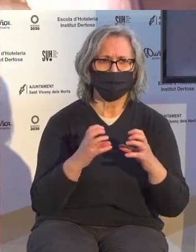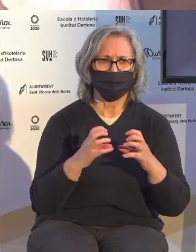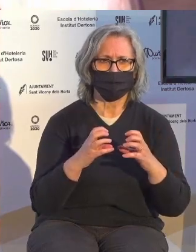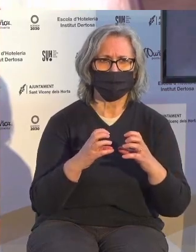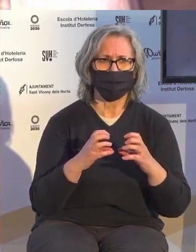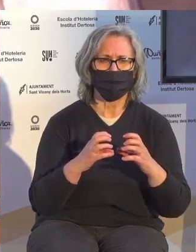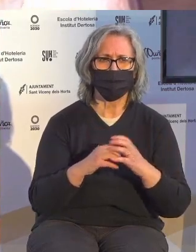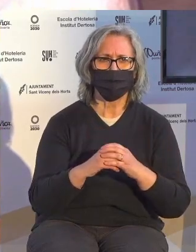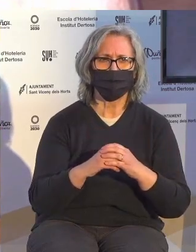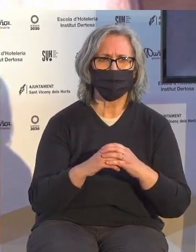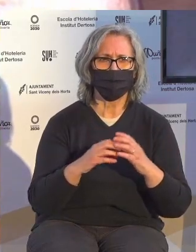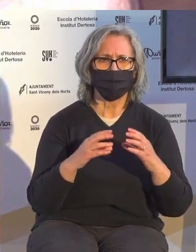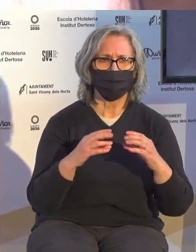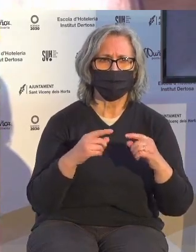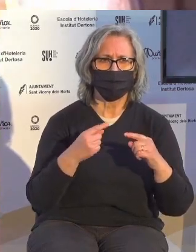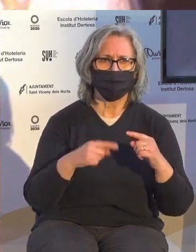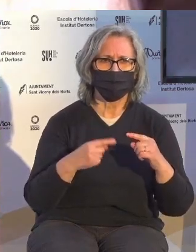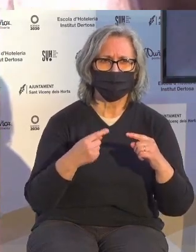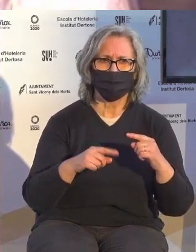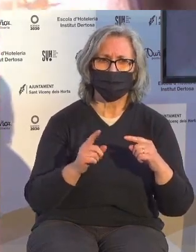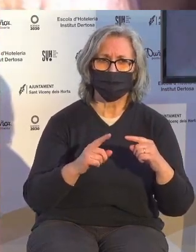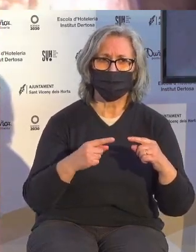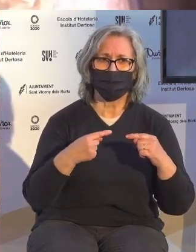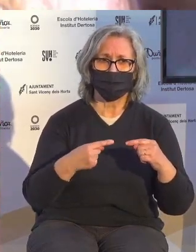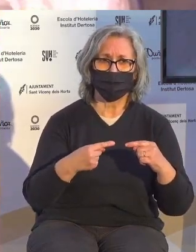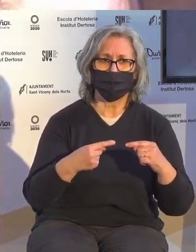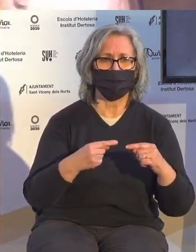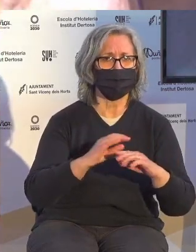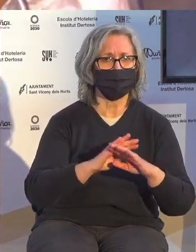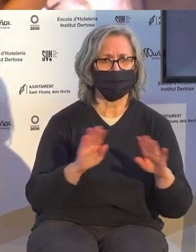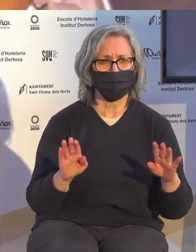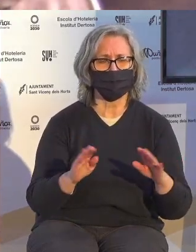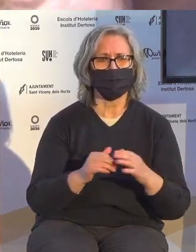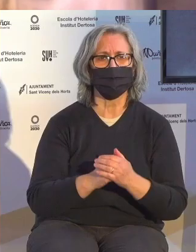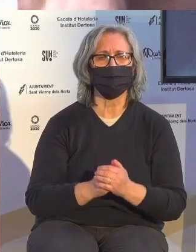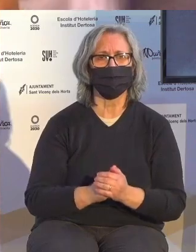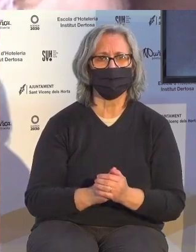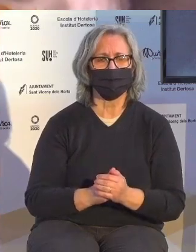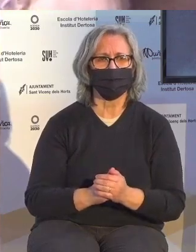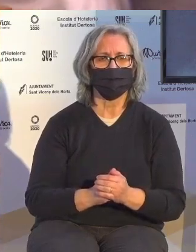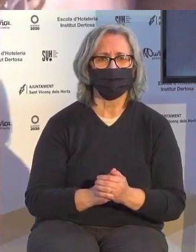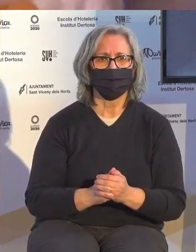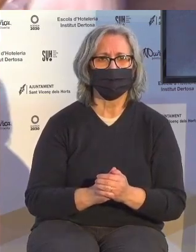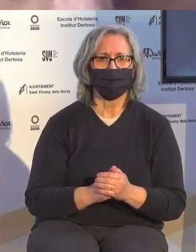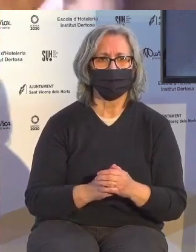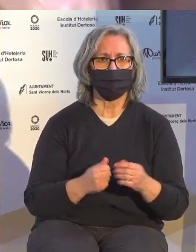ya tiene y es lo mismo producto solo tiempo diferente y temperaturas